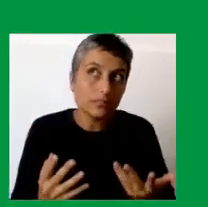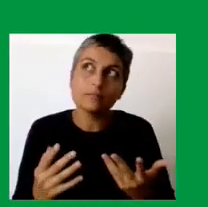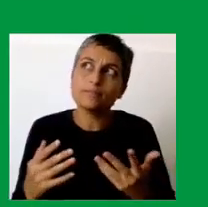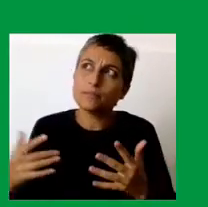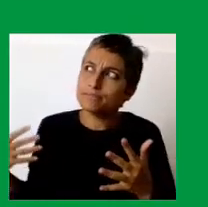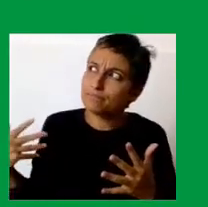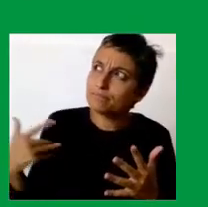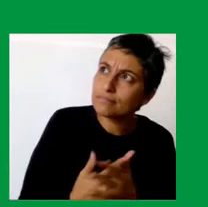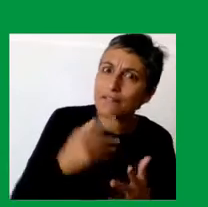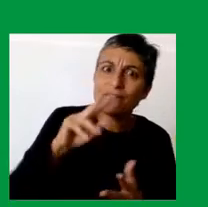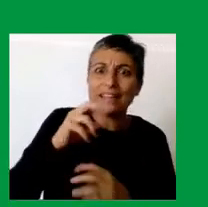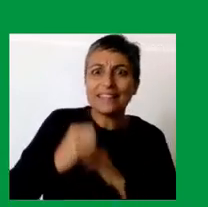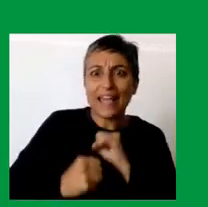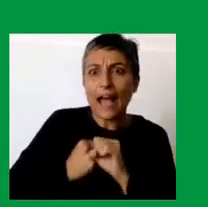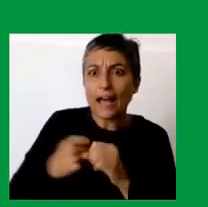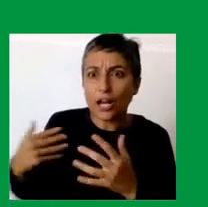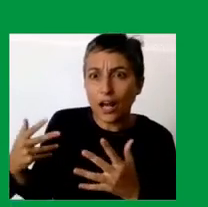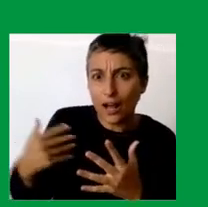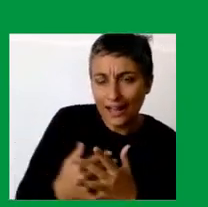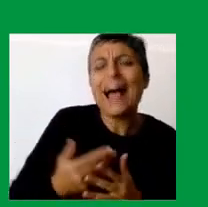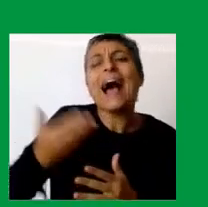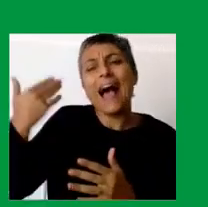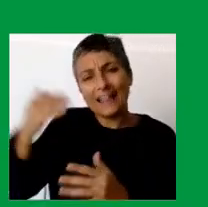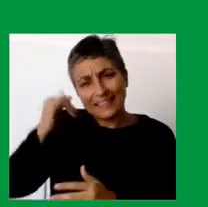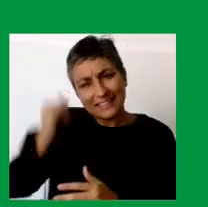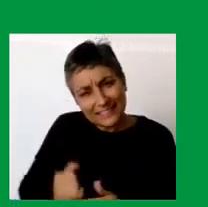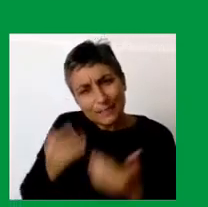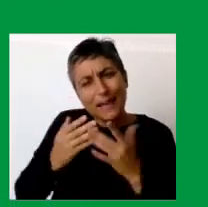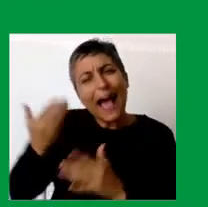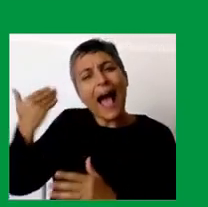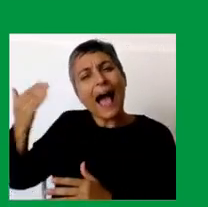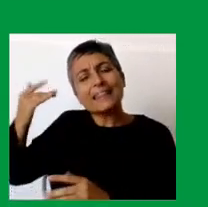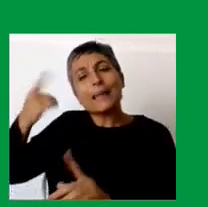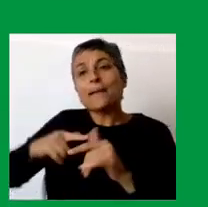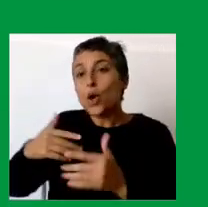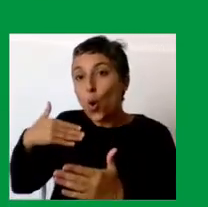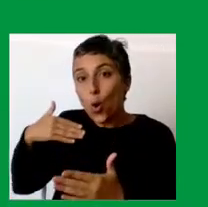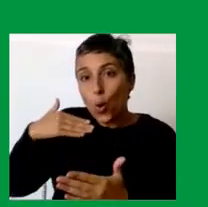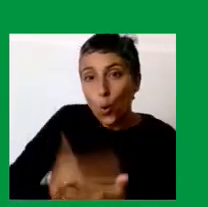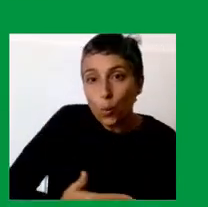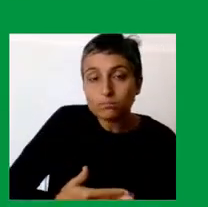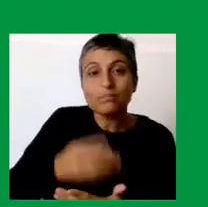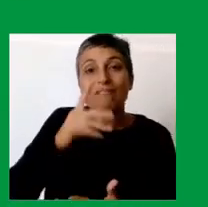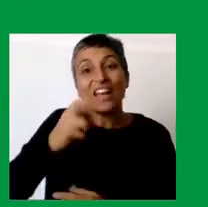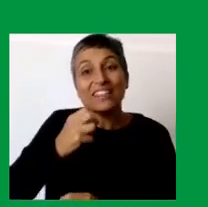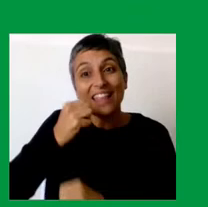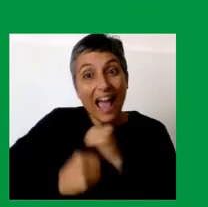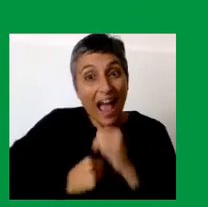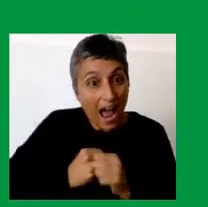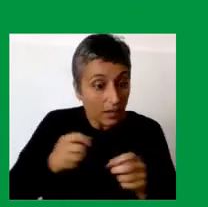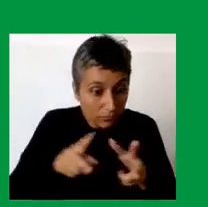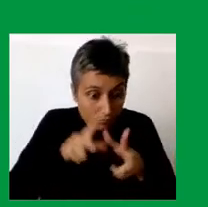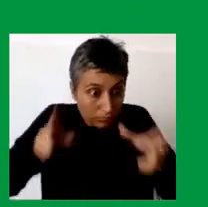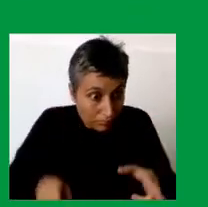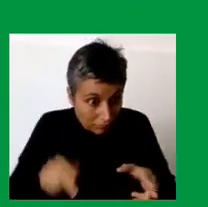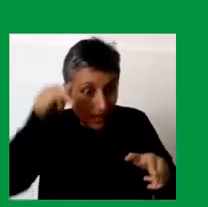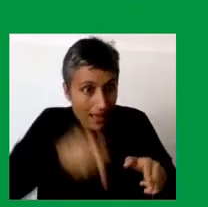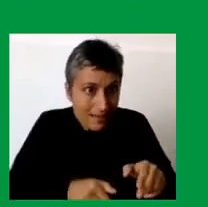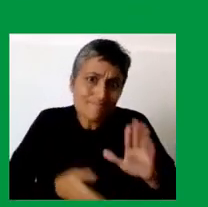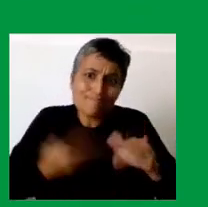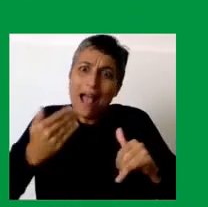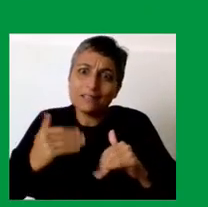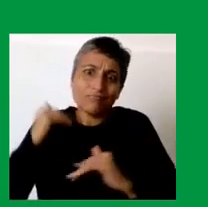últimos 20 años. No es que no haya empezado antes, pero digamos que en los últimos 20 años, por dar un lapso de tiempo, se